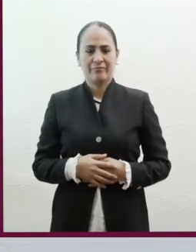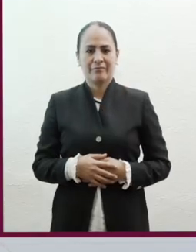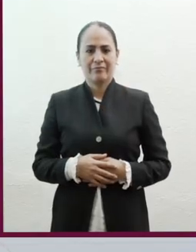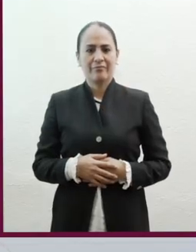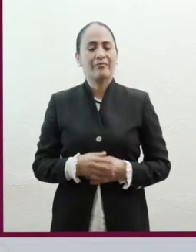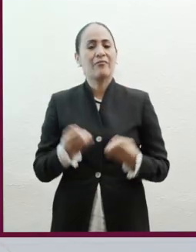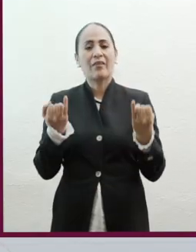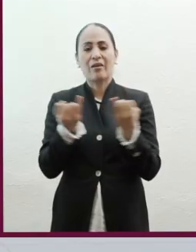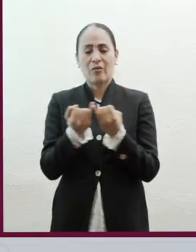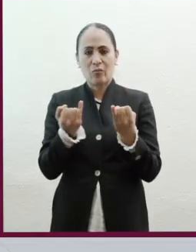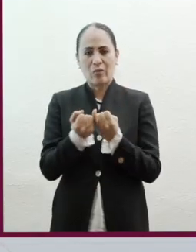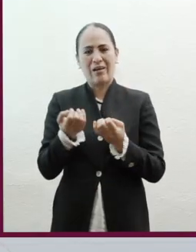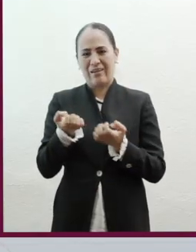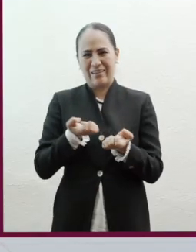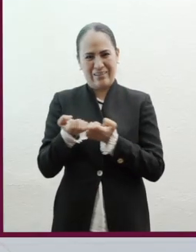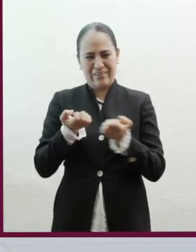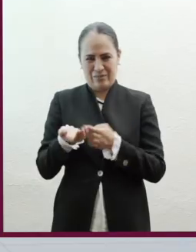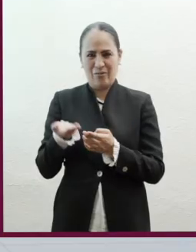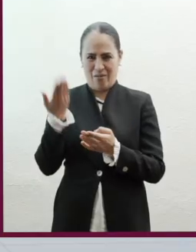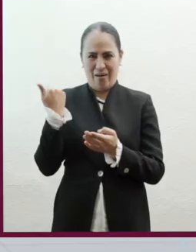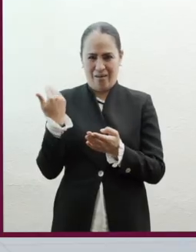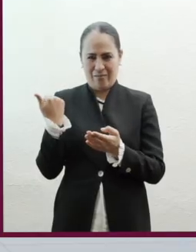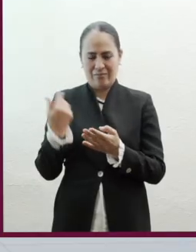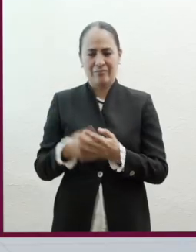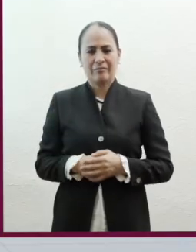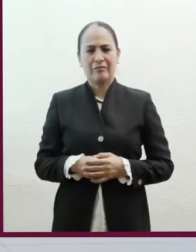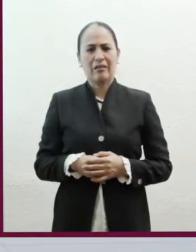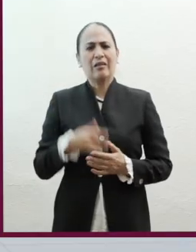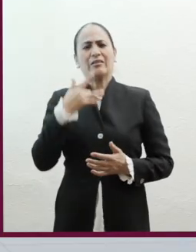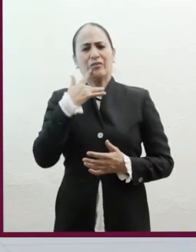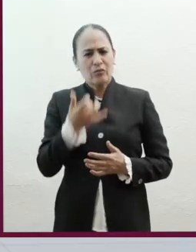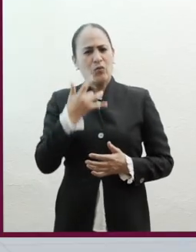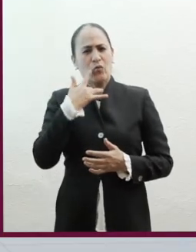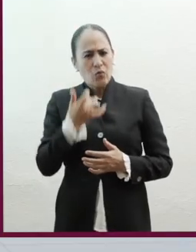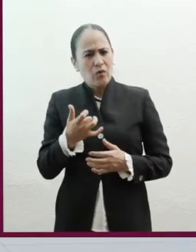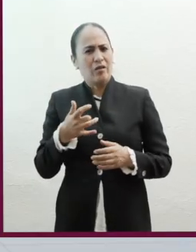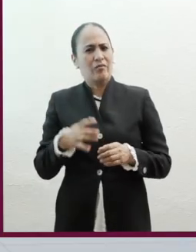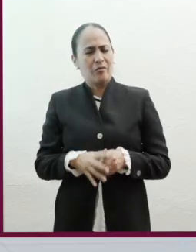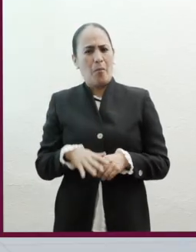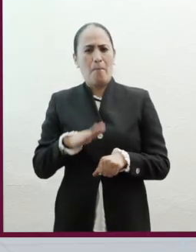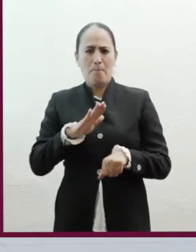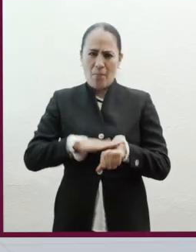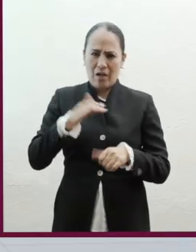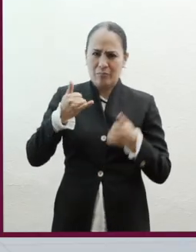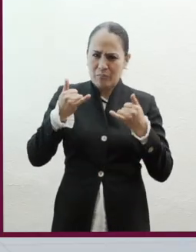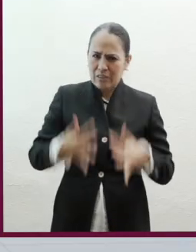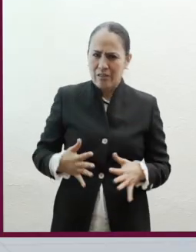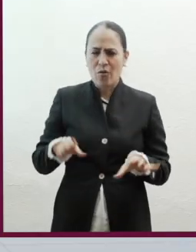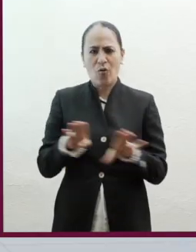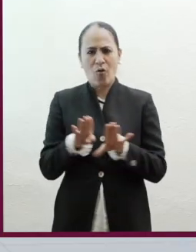que el ejercicio anterior, podemos ir aumentando el grado de dificultad, incrementando la velocidad del